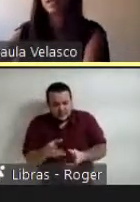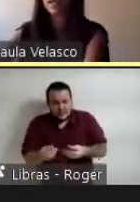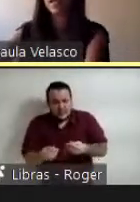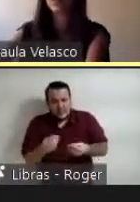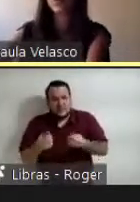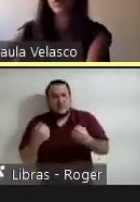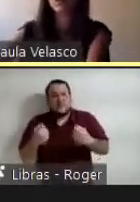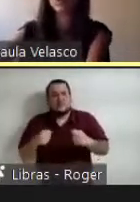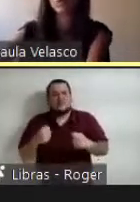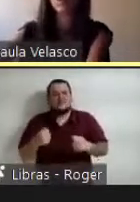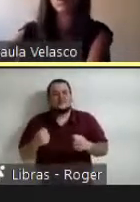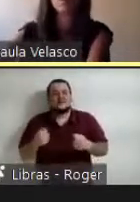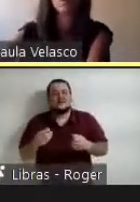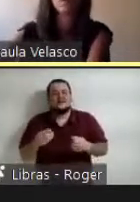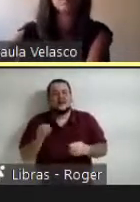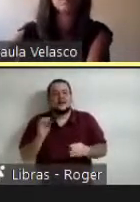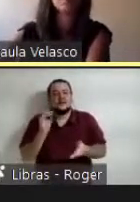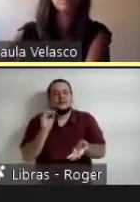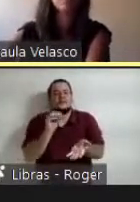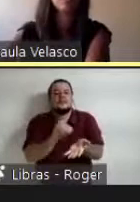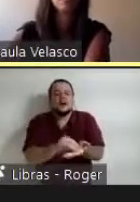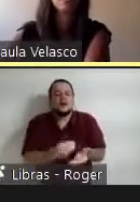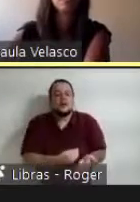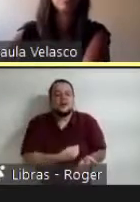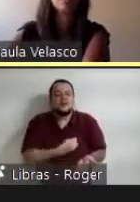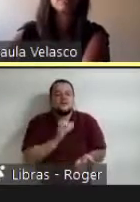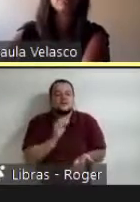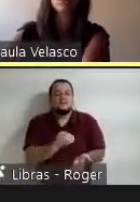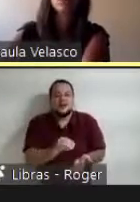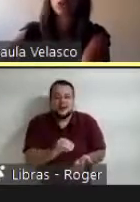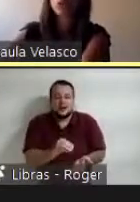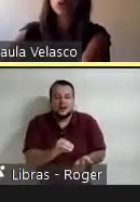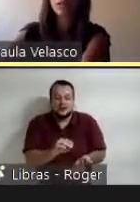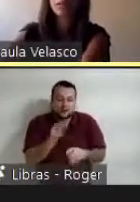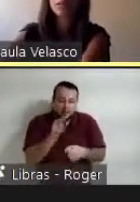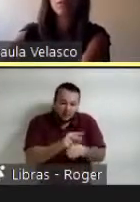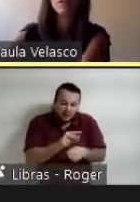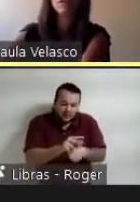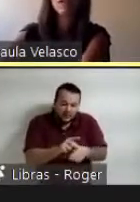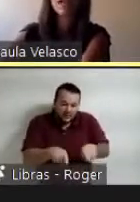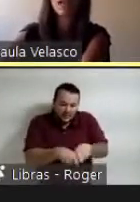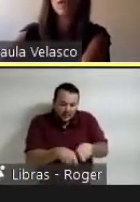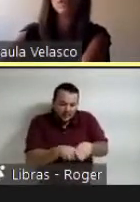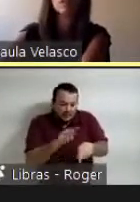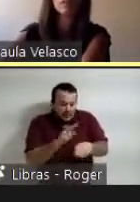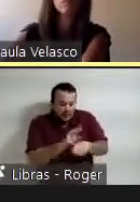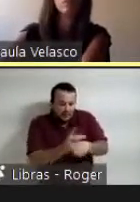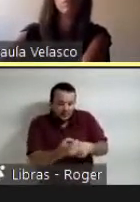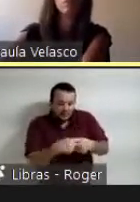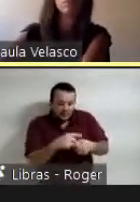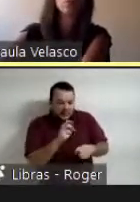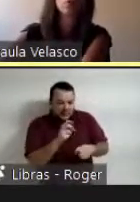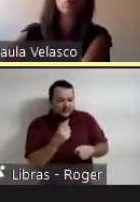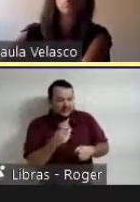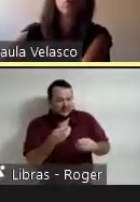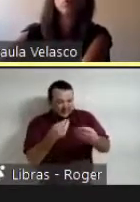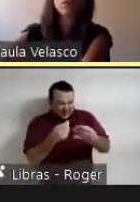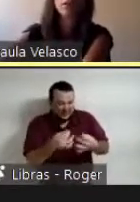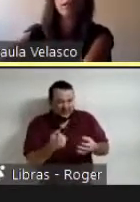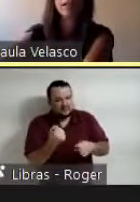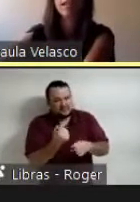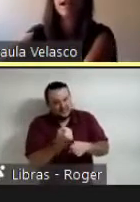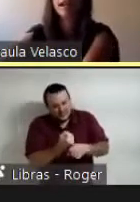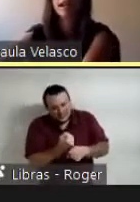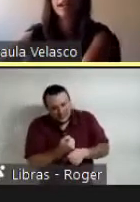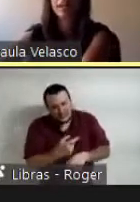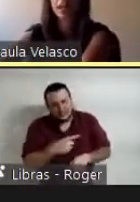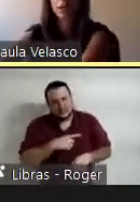e incorporando su estado de ruina las bases del concurso establecieron tres grados de intervención uno se